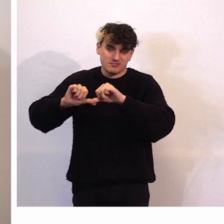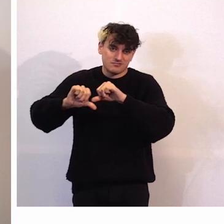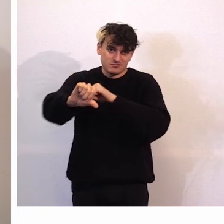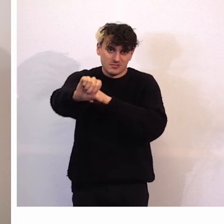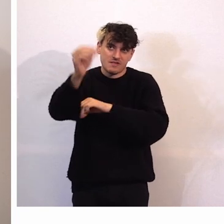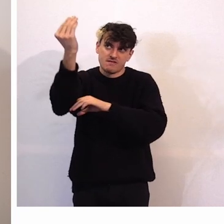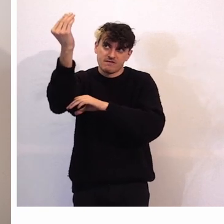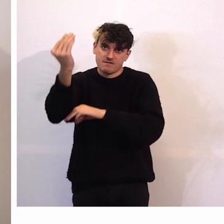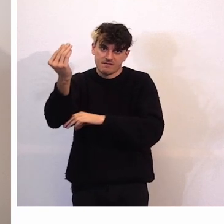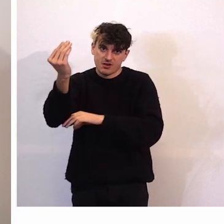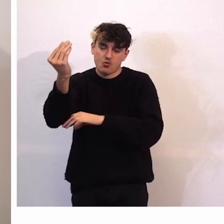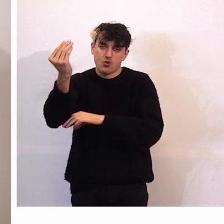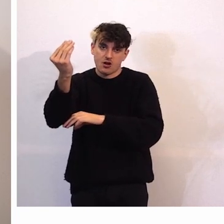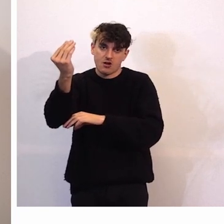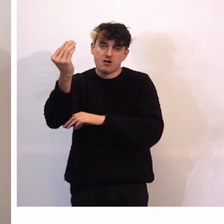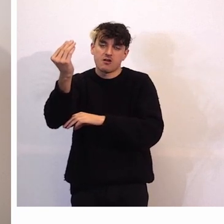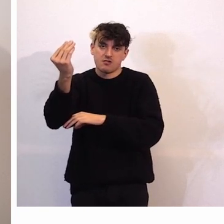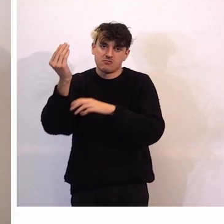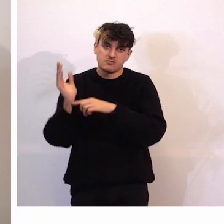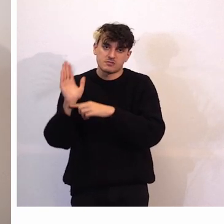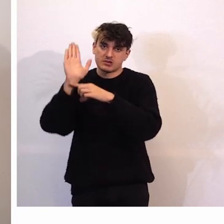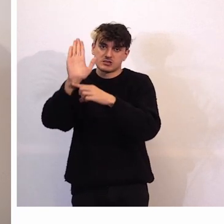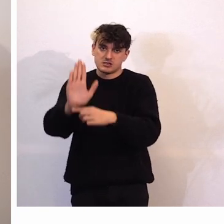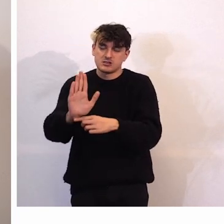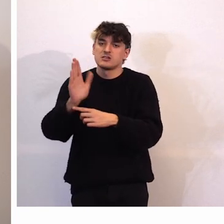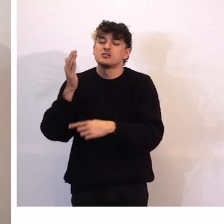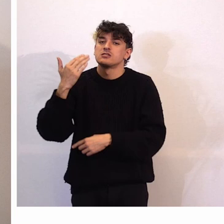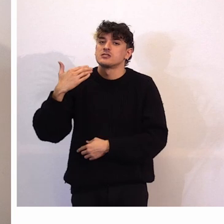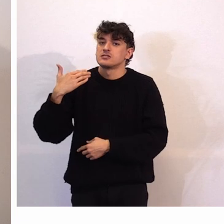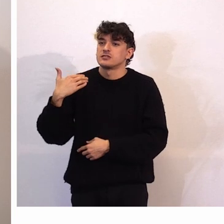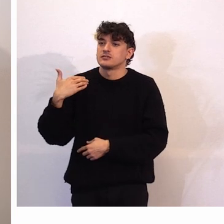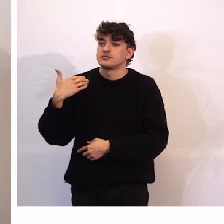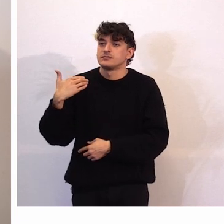había llegado el momento de dar legitimidad